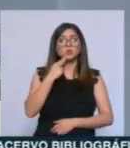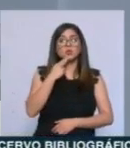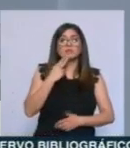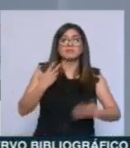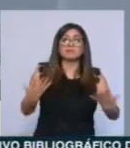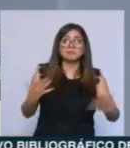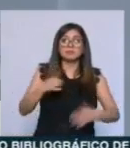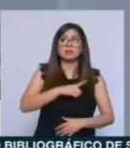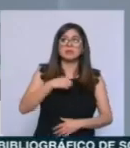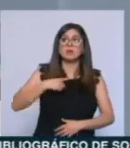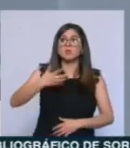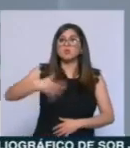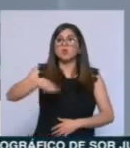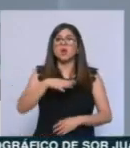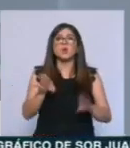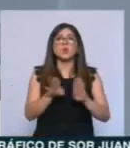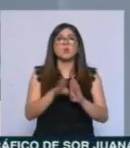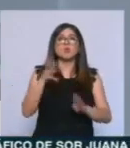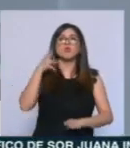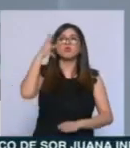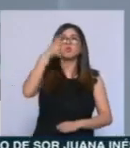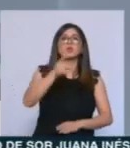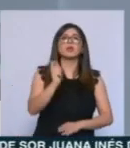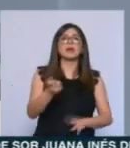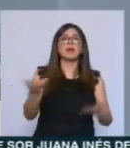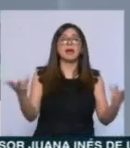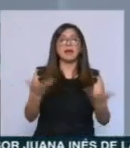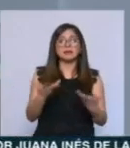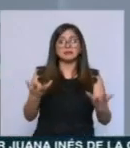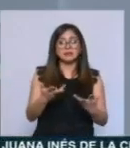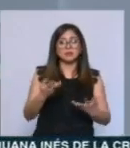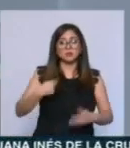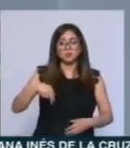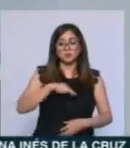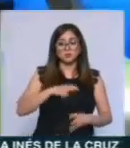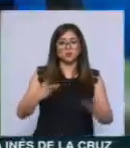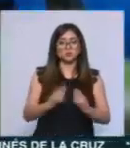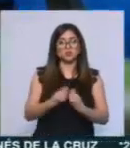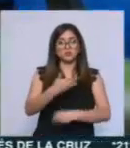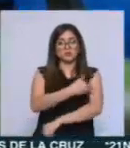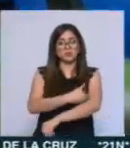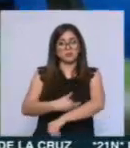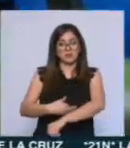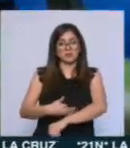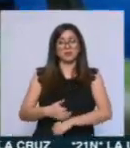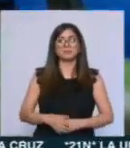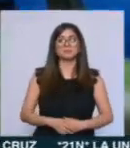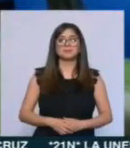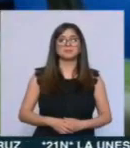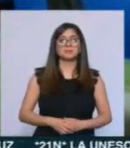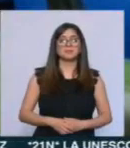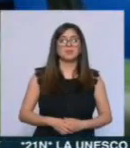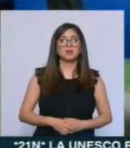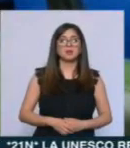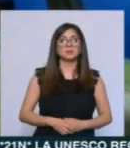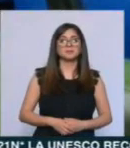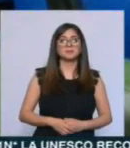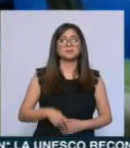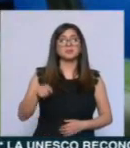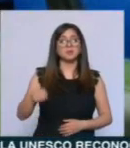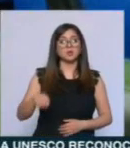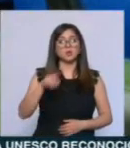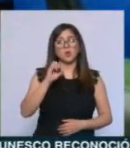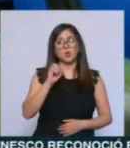ver otras medidas ya para adaptarnos también nosotros como familia. De acuerdo con el Informe Mundial de las Naciones